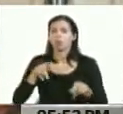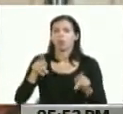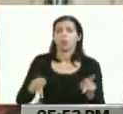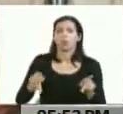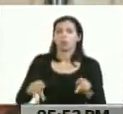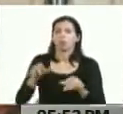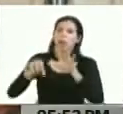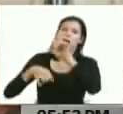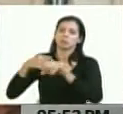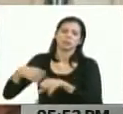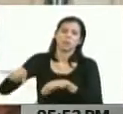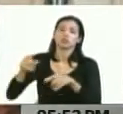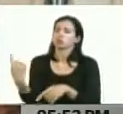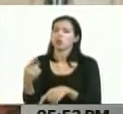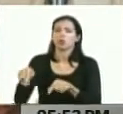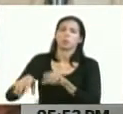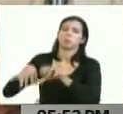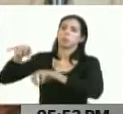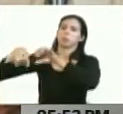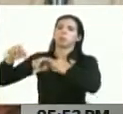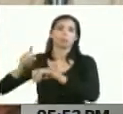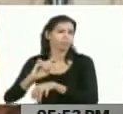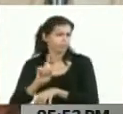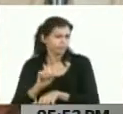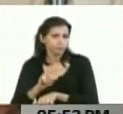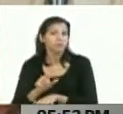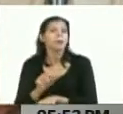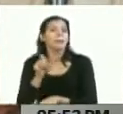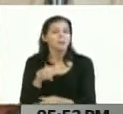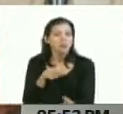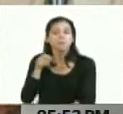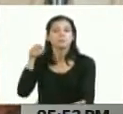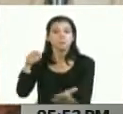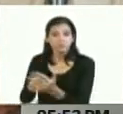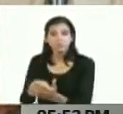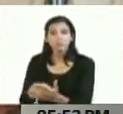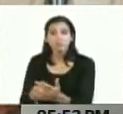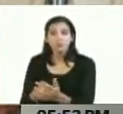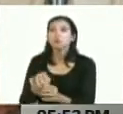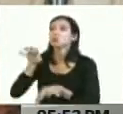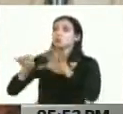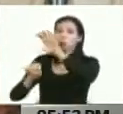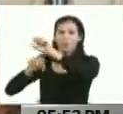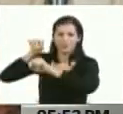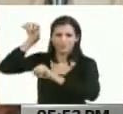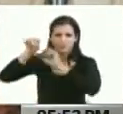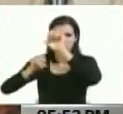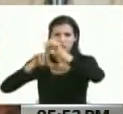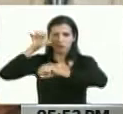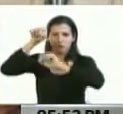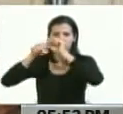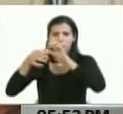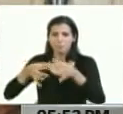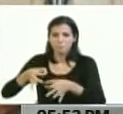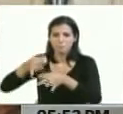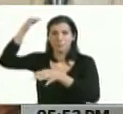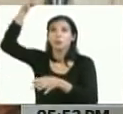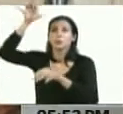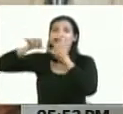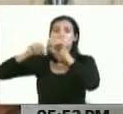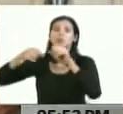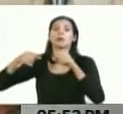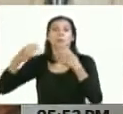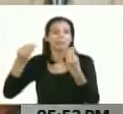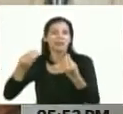kilos y eso no lo baja una persona. Cuando uno sube a un poste a manipular un transformador es con la idea de sabotear el sistema eléctrico, eso